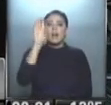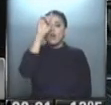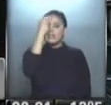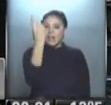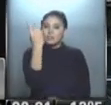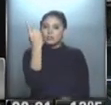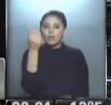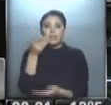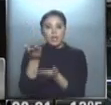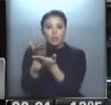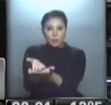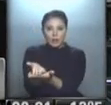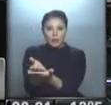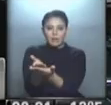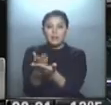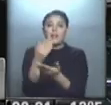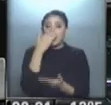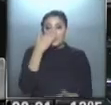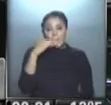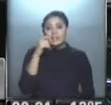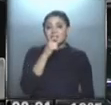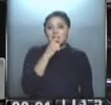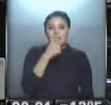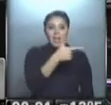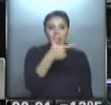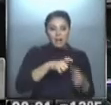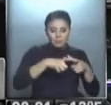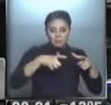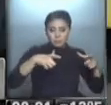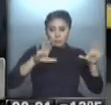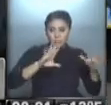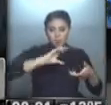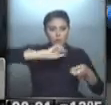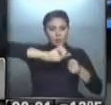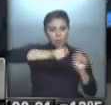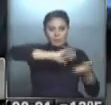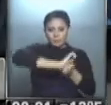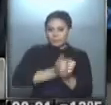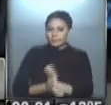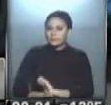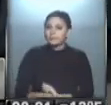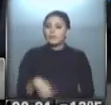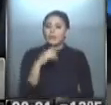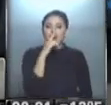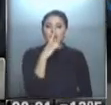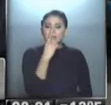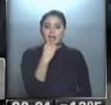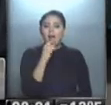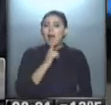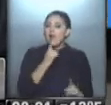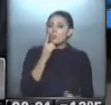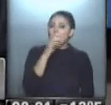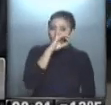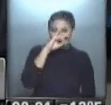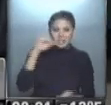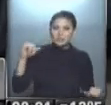anonimato y eso después una vez que juntamos una cantidad importante la destruimos hay algún dato curioso o relevante que